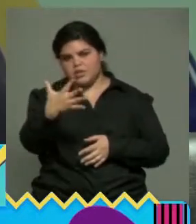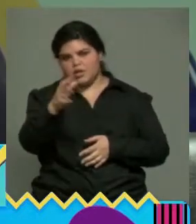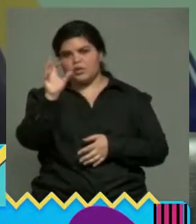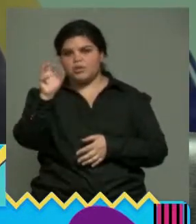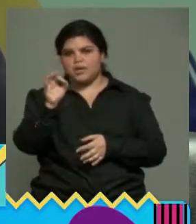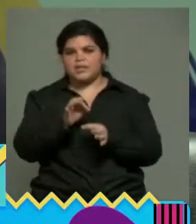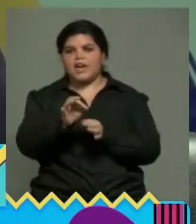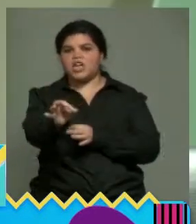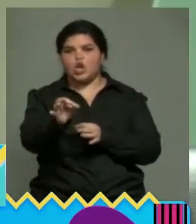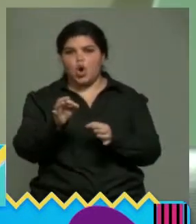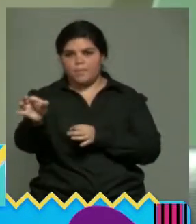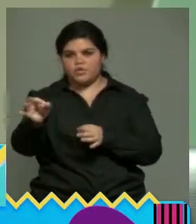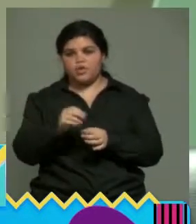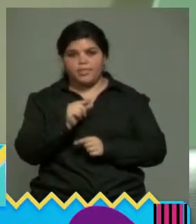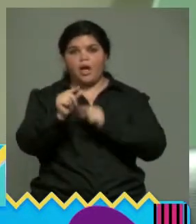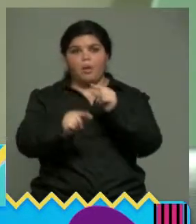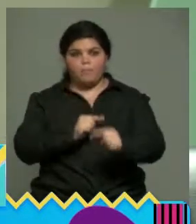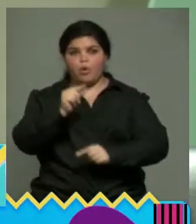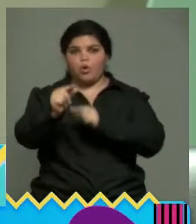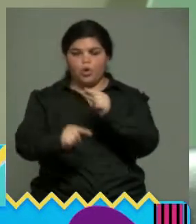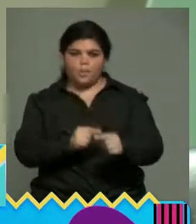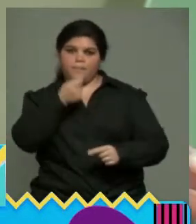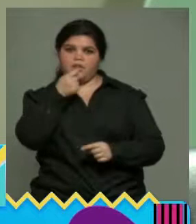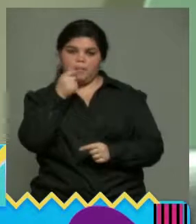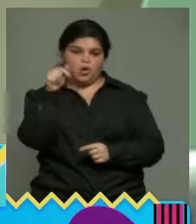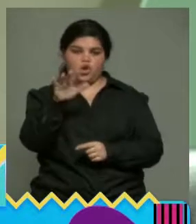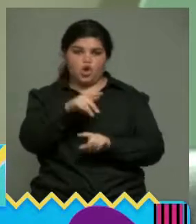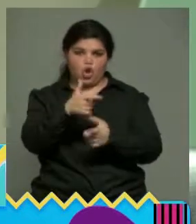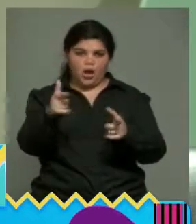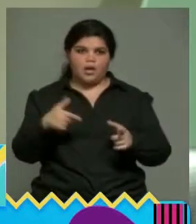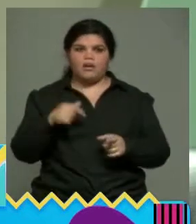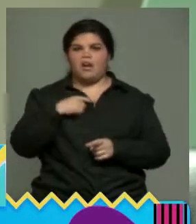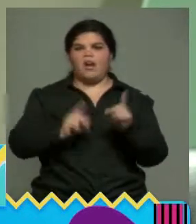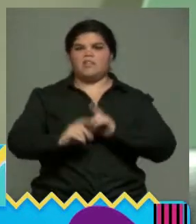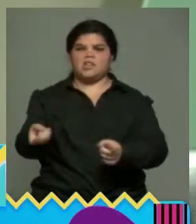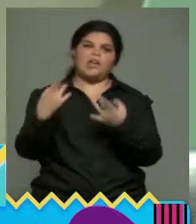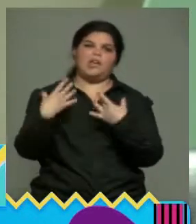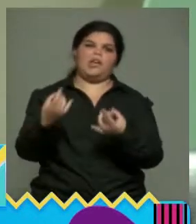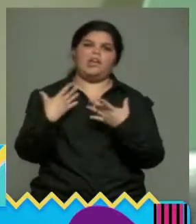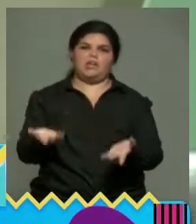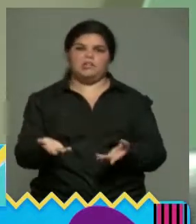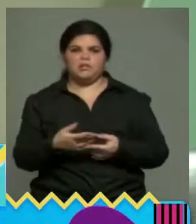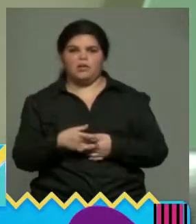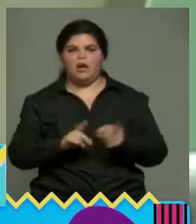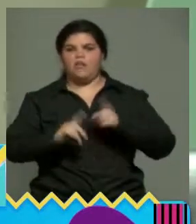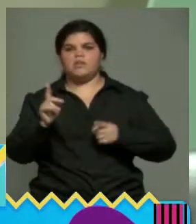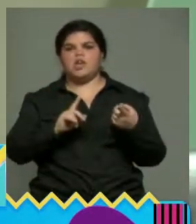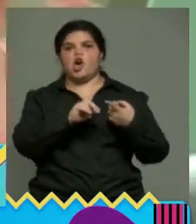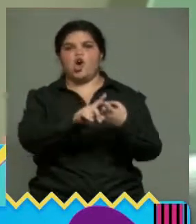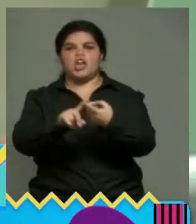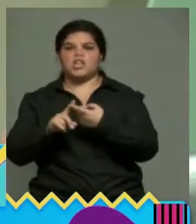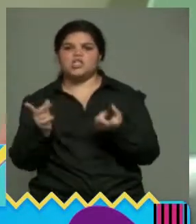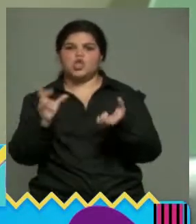se va haciendo. Sí. Ahora, si no se hace, no las tenés. Hay críticas que todavía no están interconectadas, que se